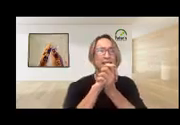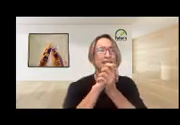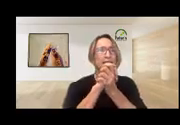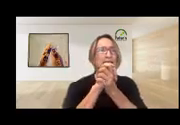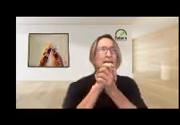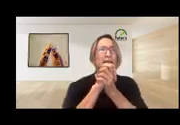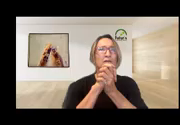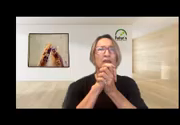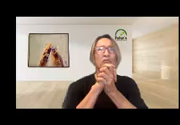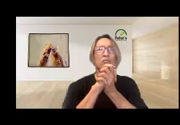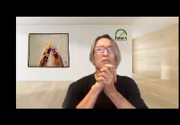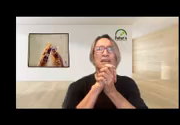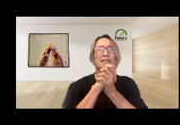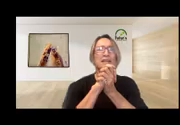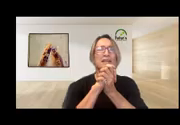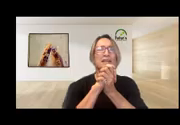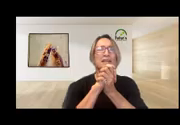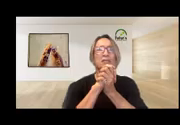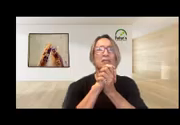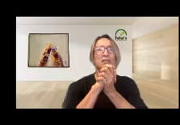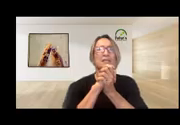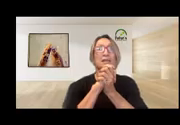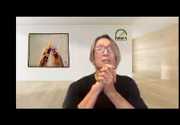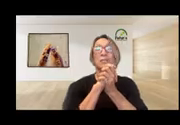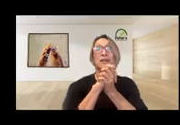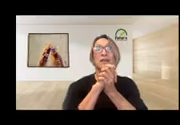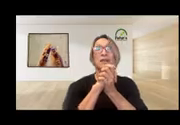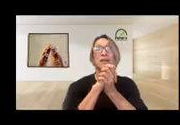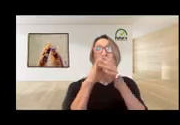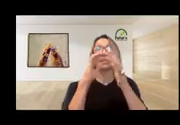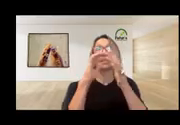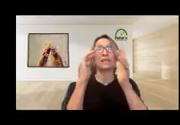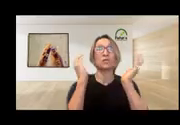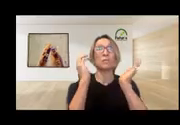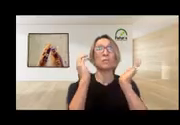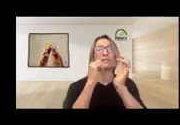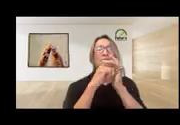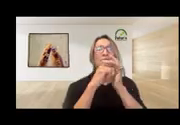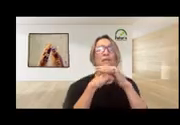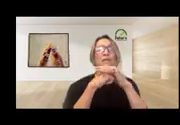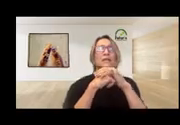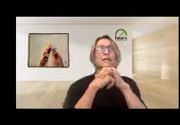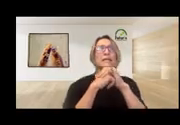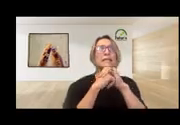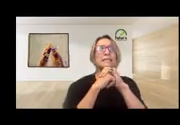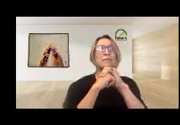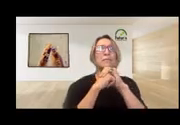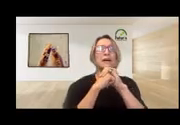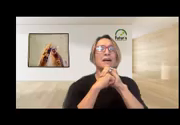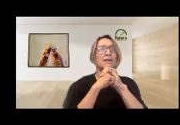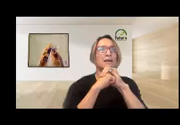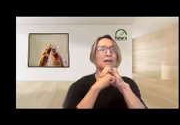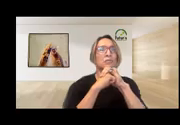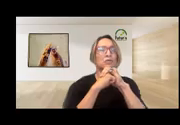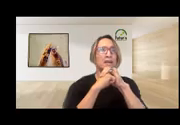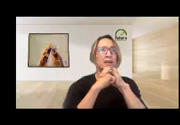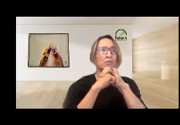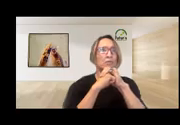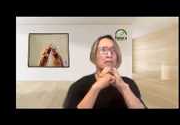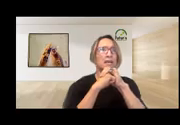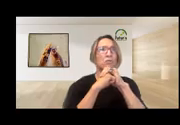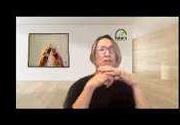animal reciente. Lo que conviene hacer en estos casos es simplemente, si uno tiene la sospecha, llamar